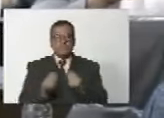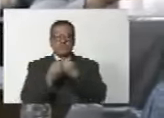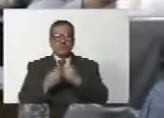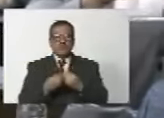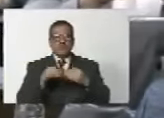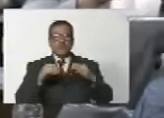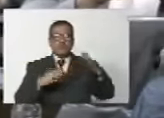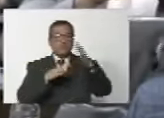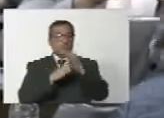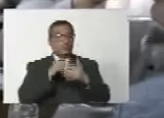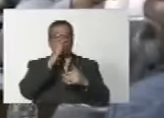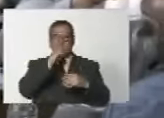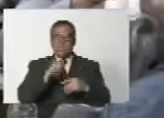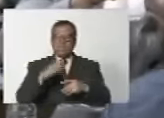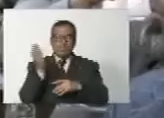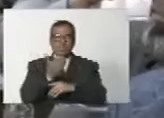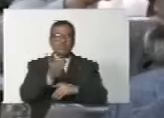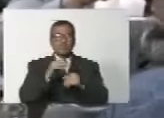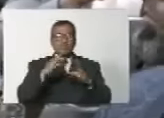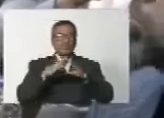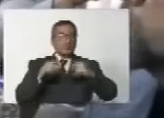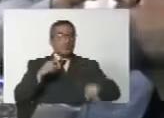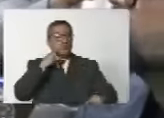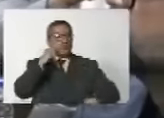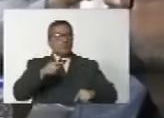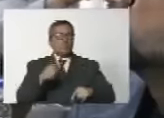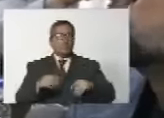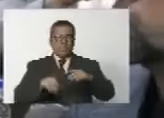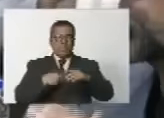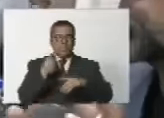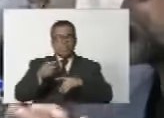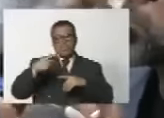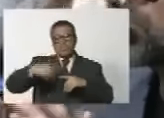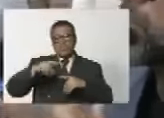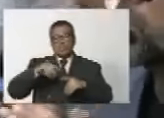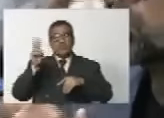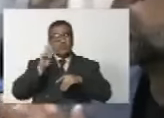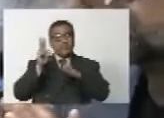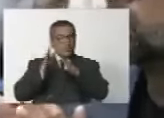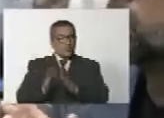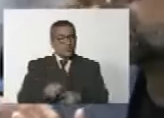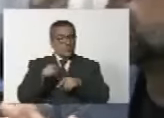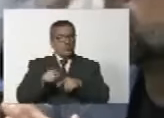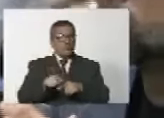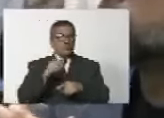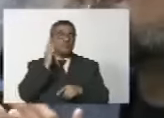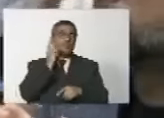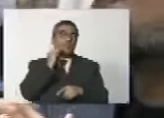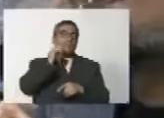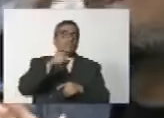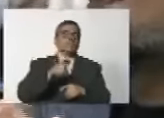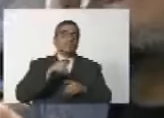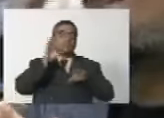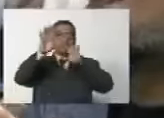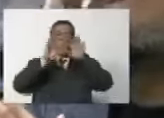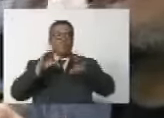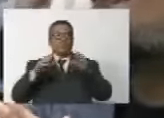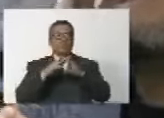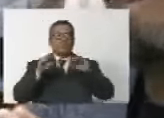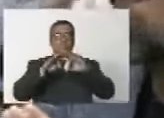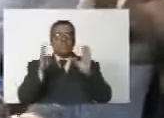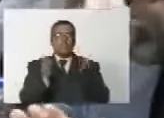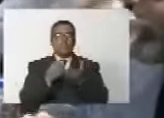habrá bloqueo, no habrá sanción, no habrá amenaza que impida que la democracia venezolana sea ejemplo para las naciones del